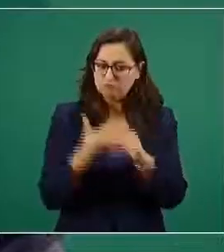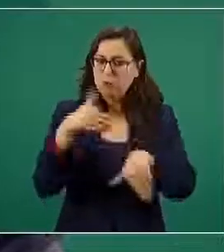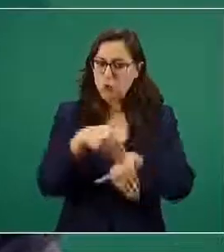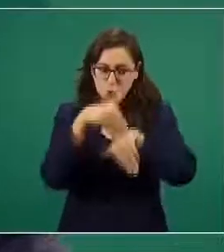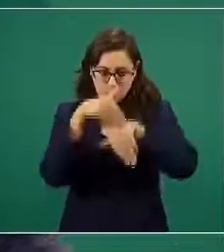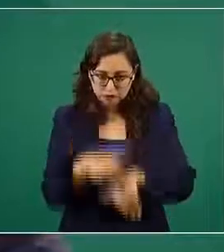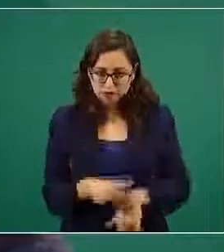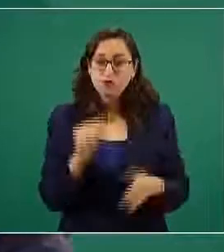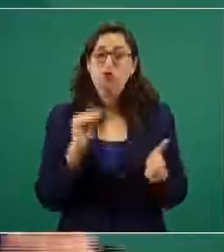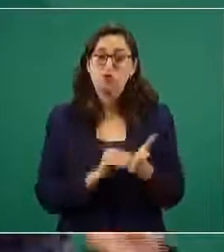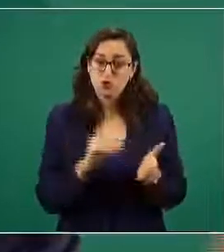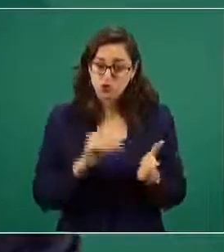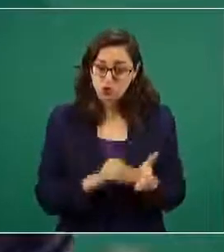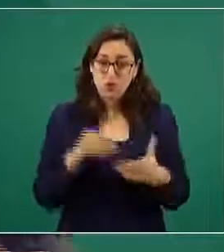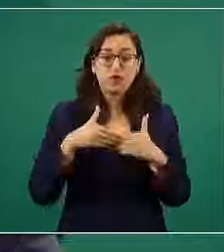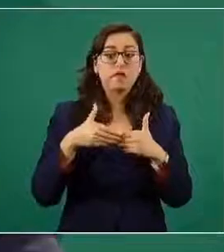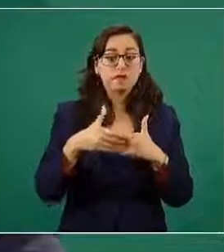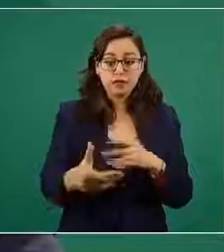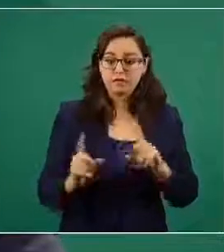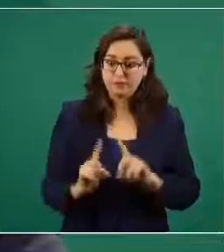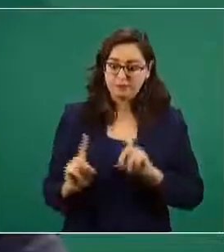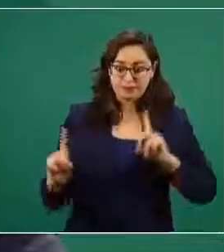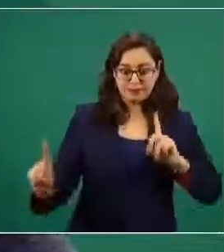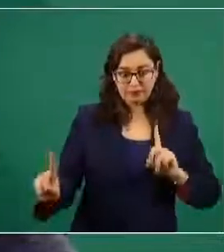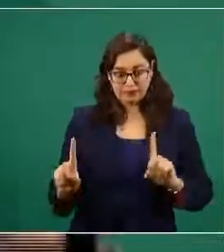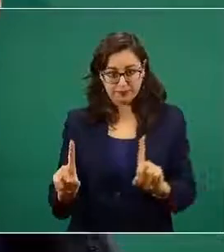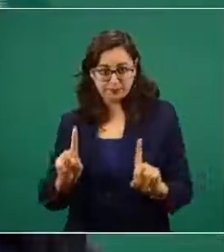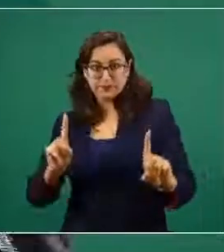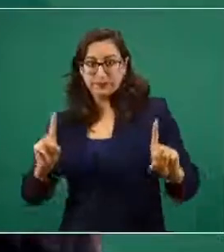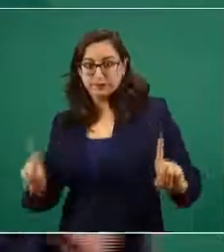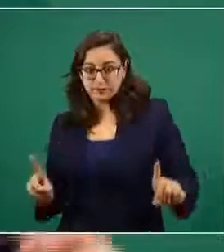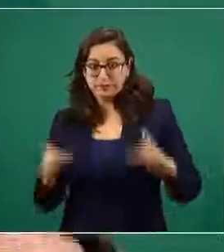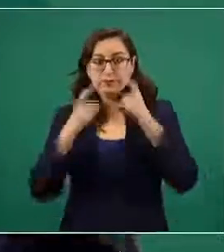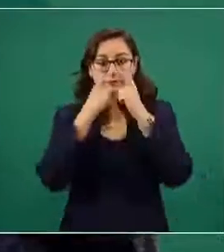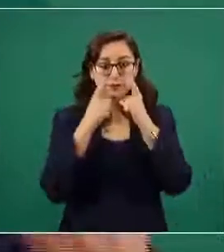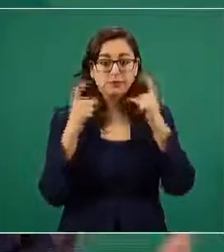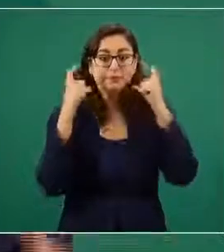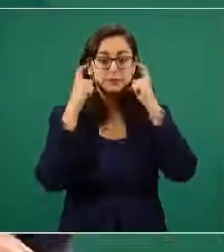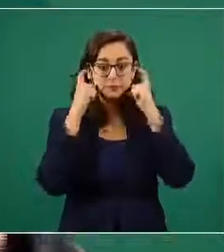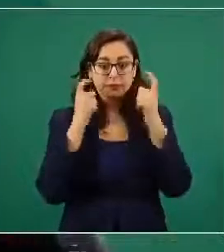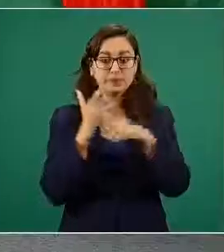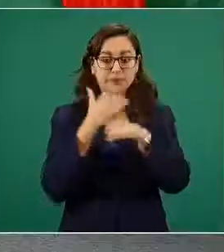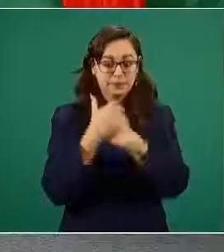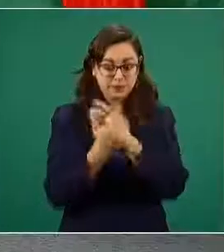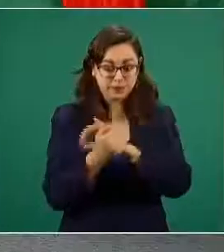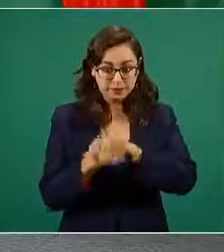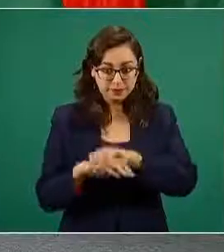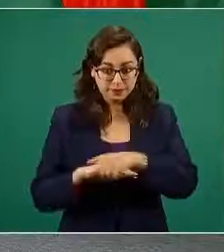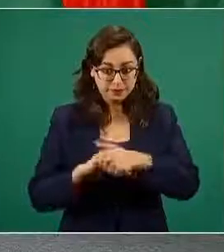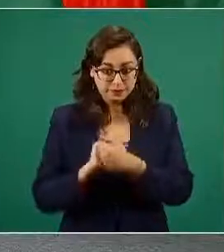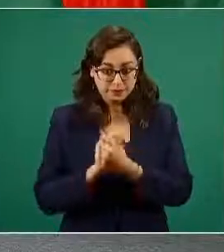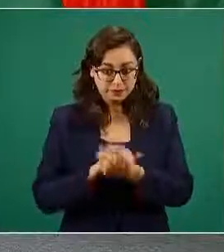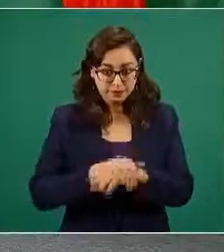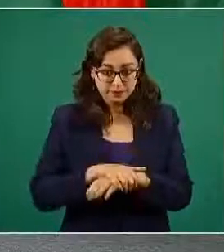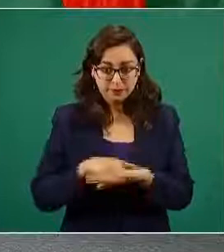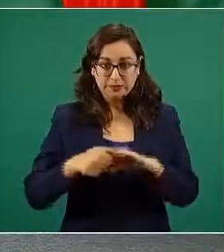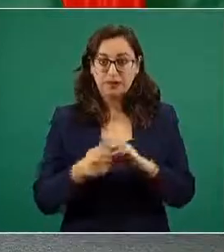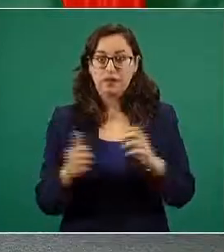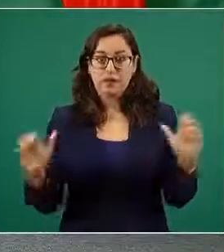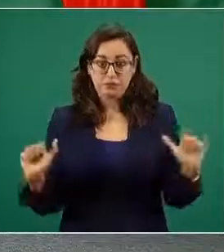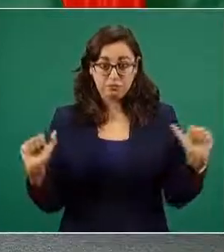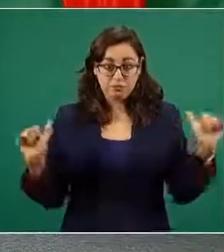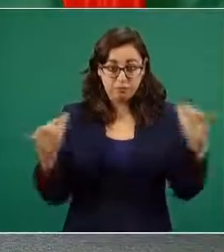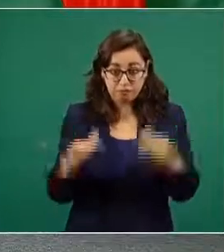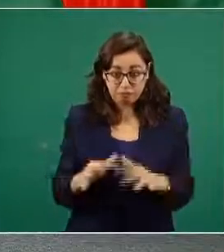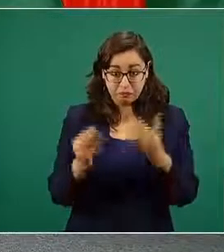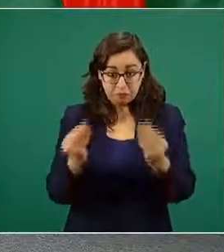de precaución, la sana distancia como medida fundamental, el uso del cubrebocas, el lavado de manos, el no congregarse en